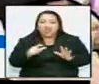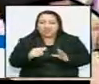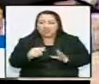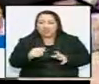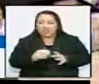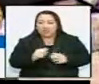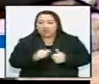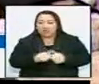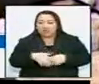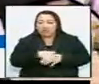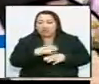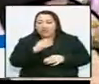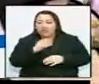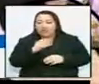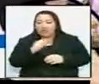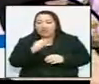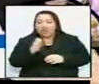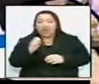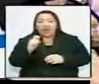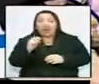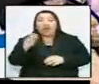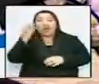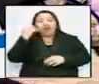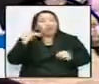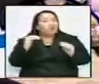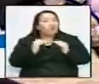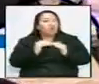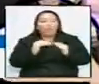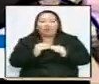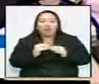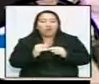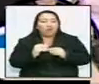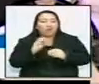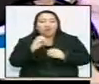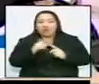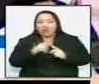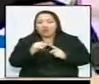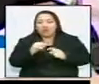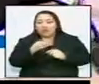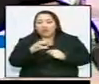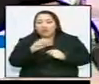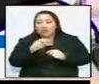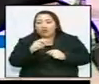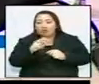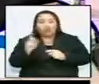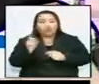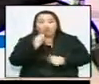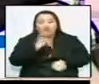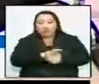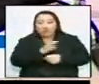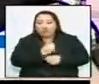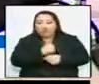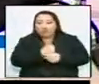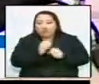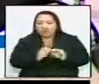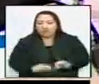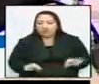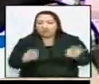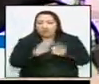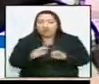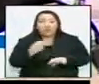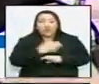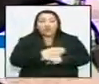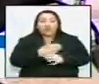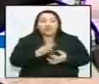2016-17 con la gestión del contralor de ese entonces. La Contraloría dejó de cumplir su rol más